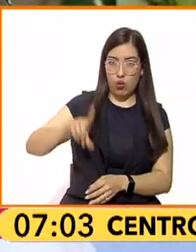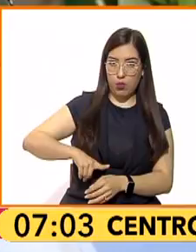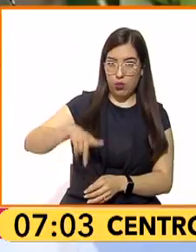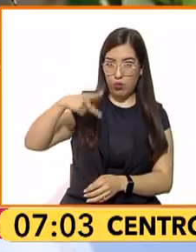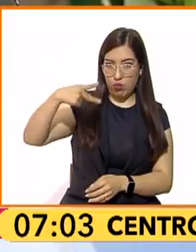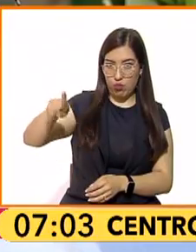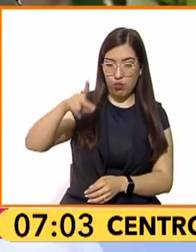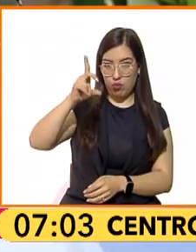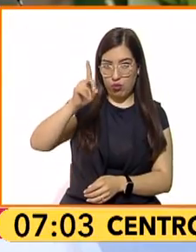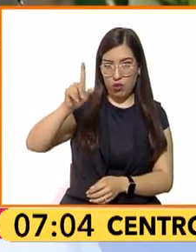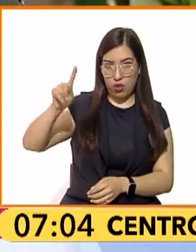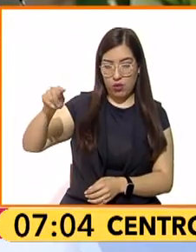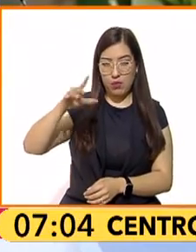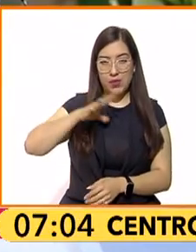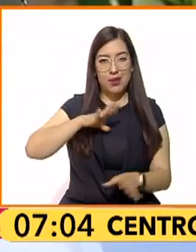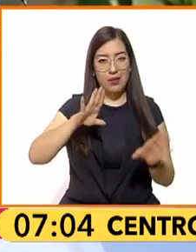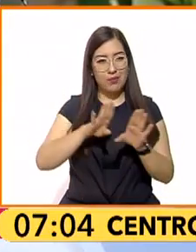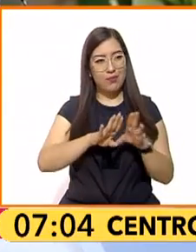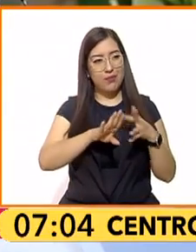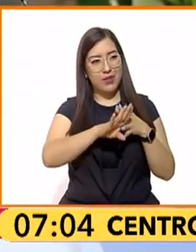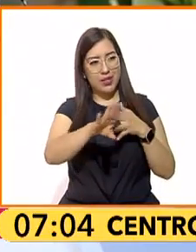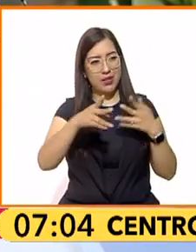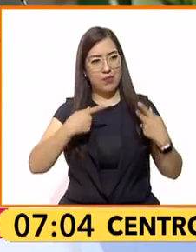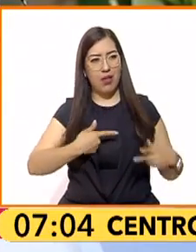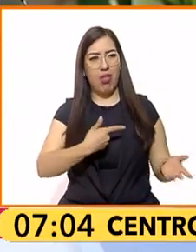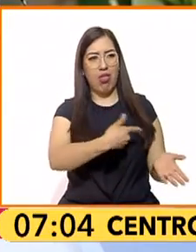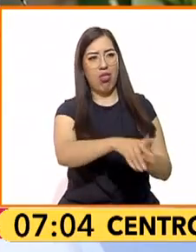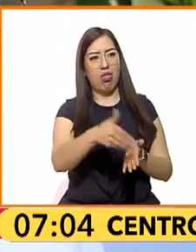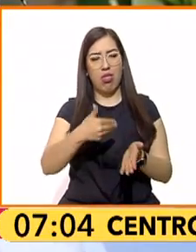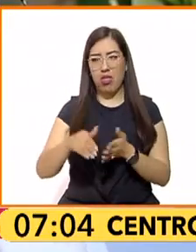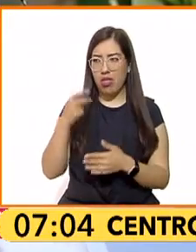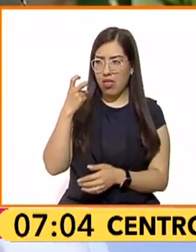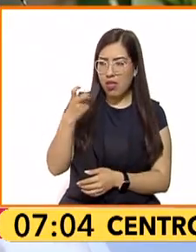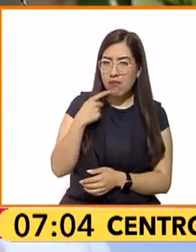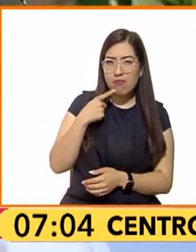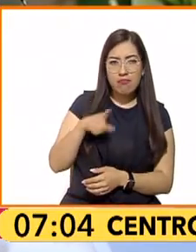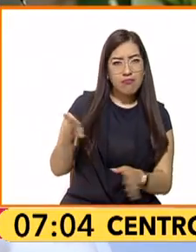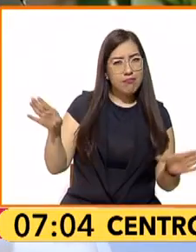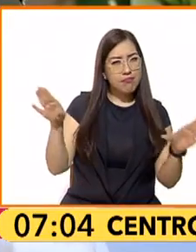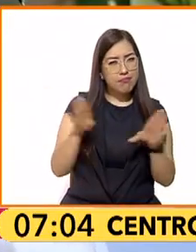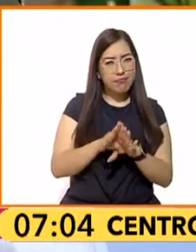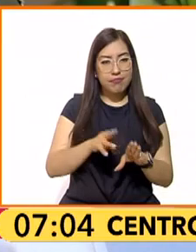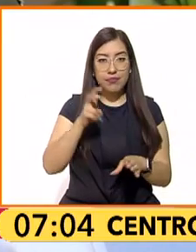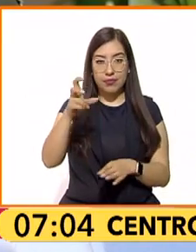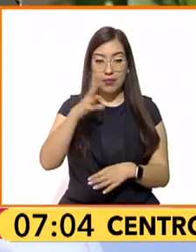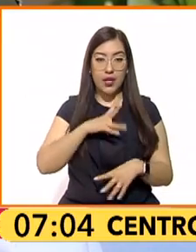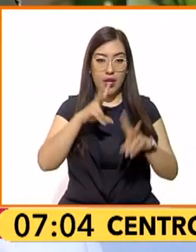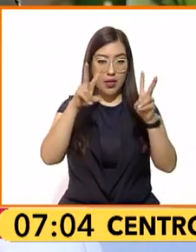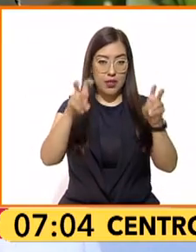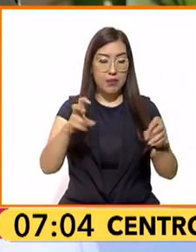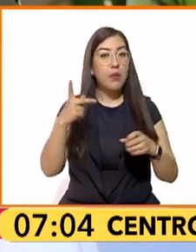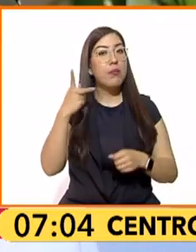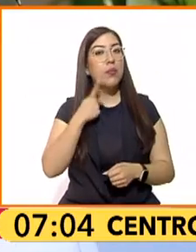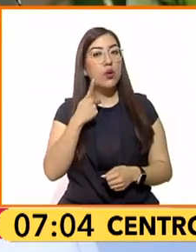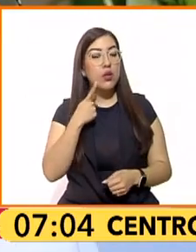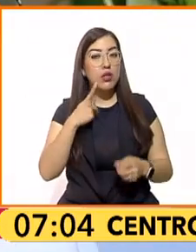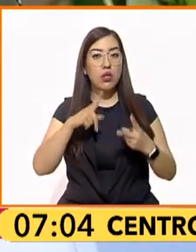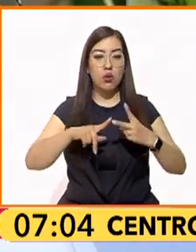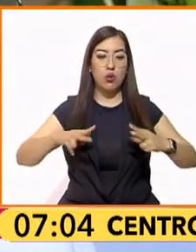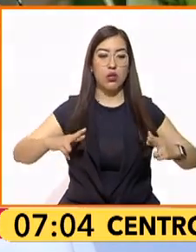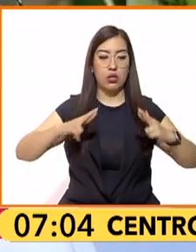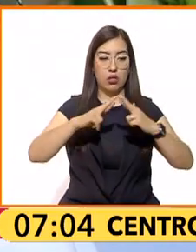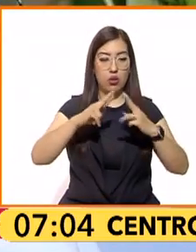las deportaciones masivas. Entonces, estos elementos religiosos, pero también sociopolíticos y